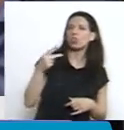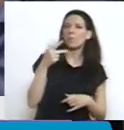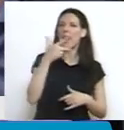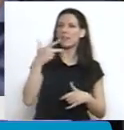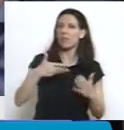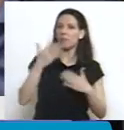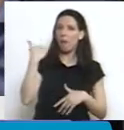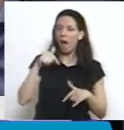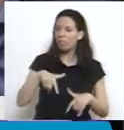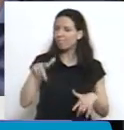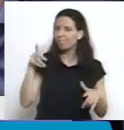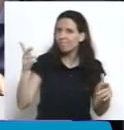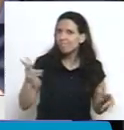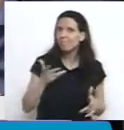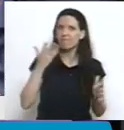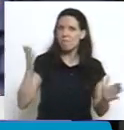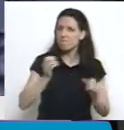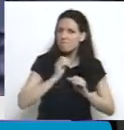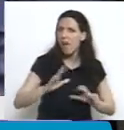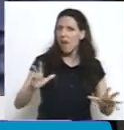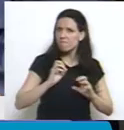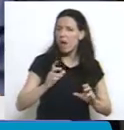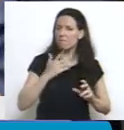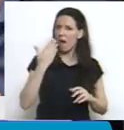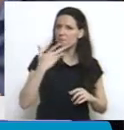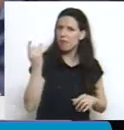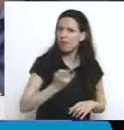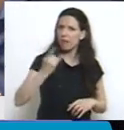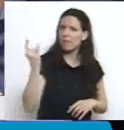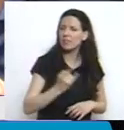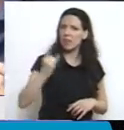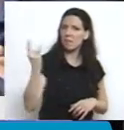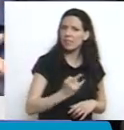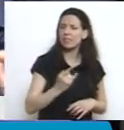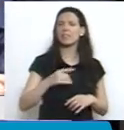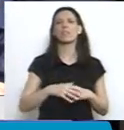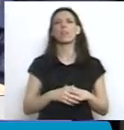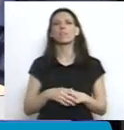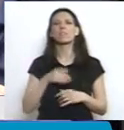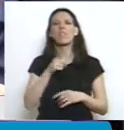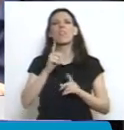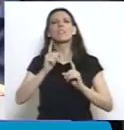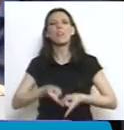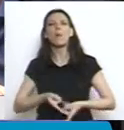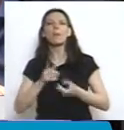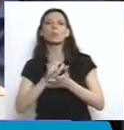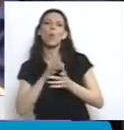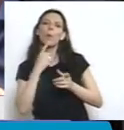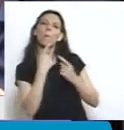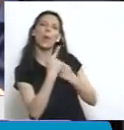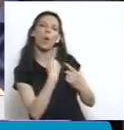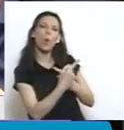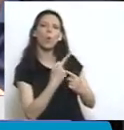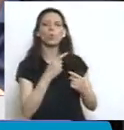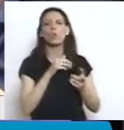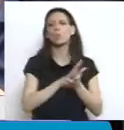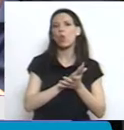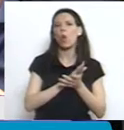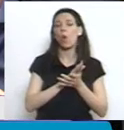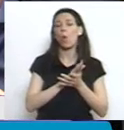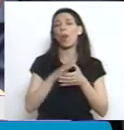pero que la realidad, como demuestra este presupuesto y los cuestionamientos que se han hecho desde algunos sectores